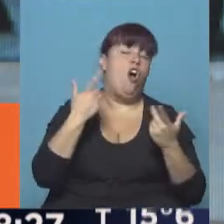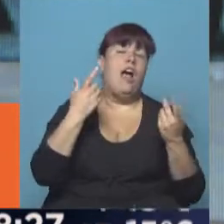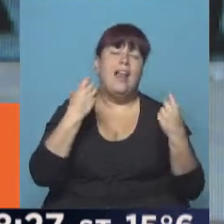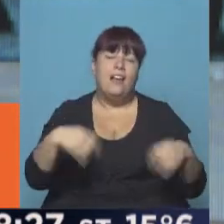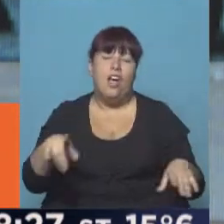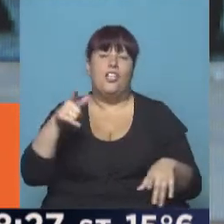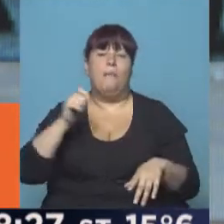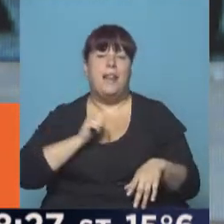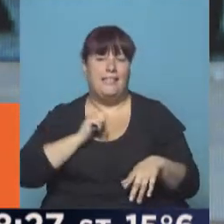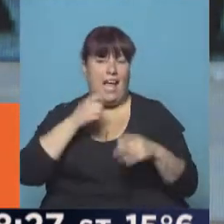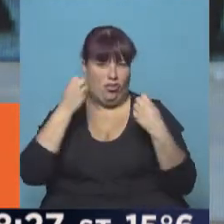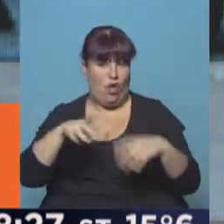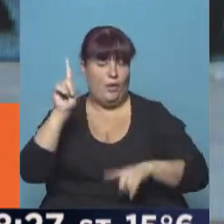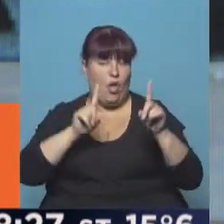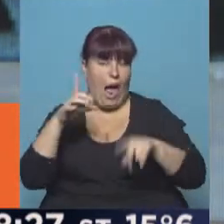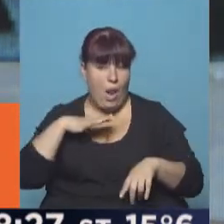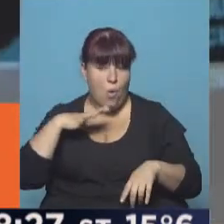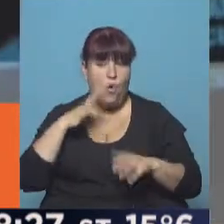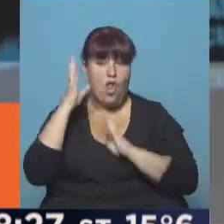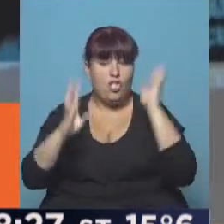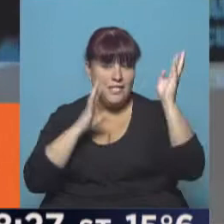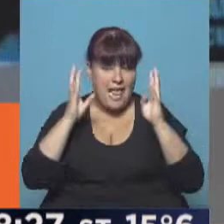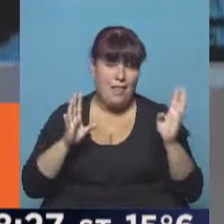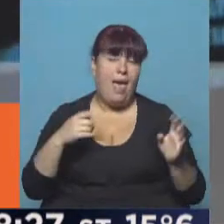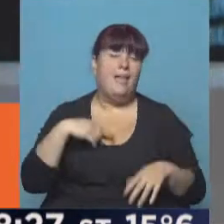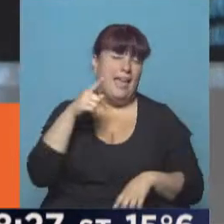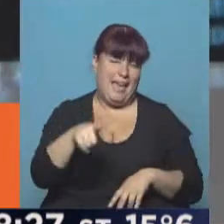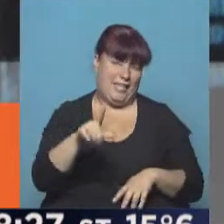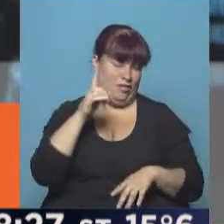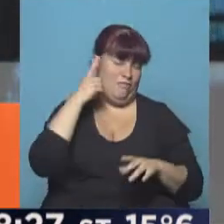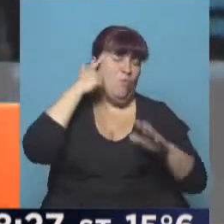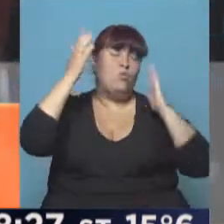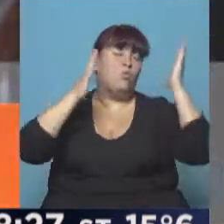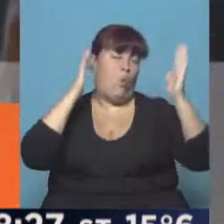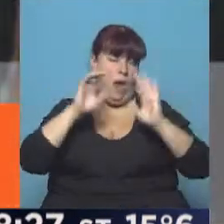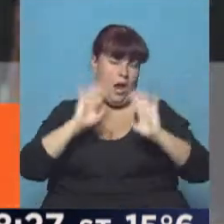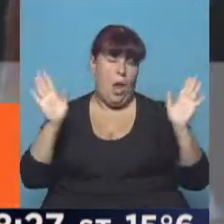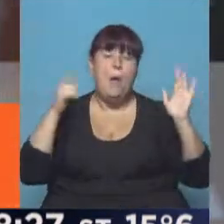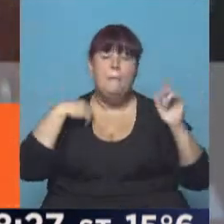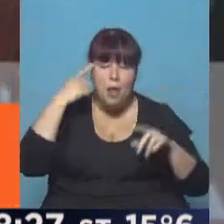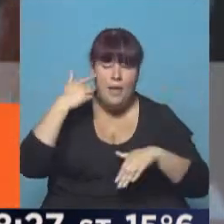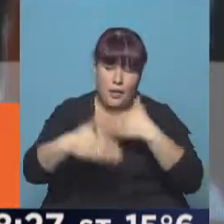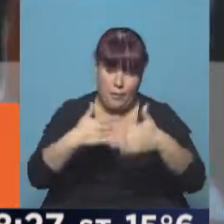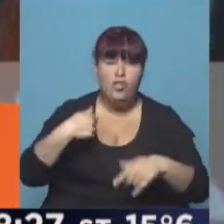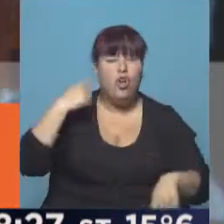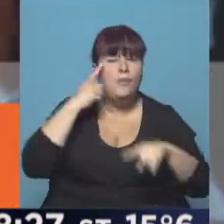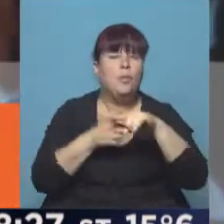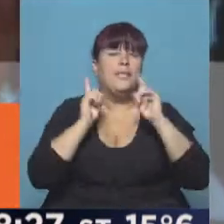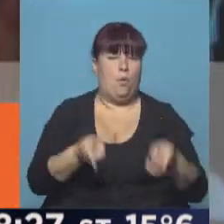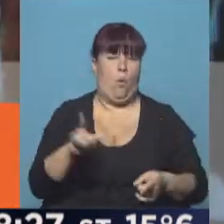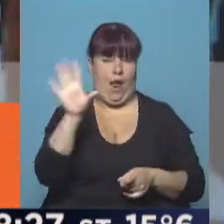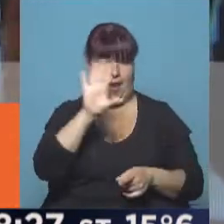residuos paramilitares que existen en la selva. Creo que eso es una utopía, que es iluso, pero creo que está bien caminado. Yo soy optimista con la